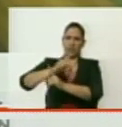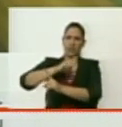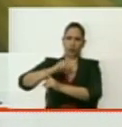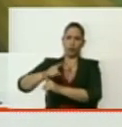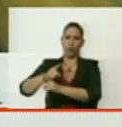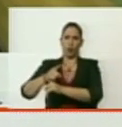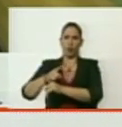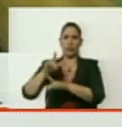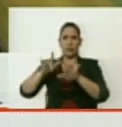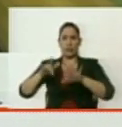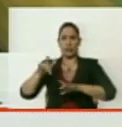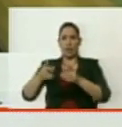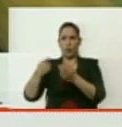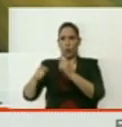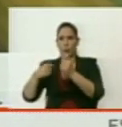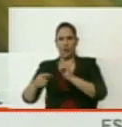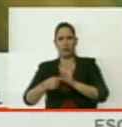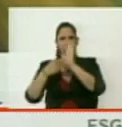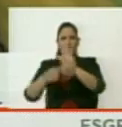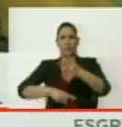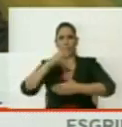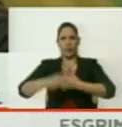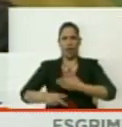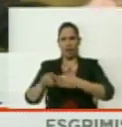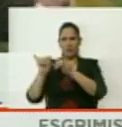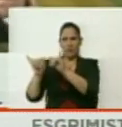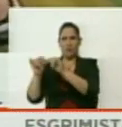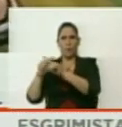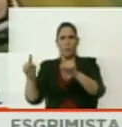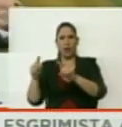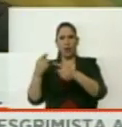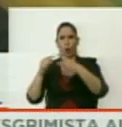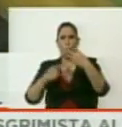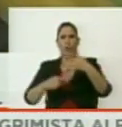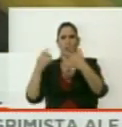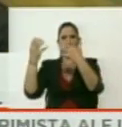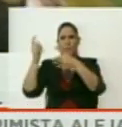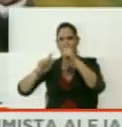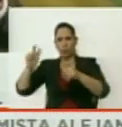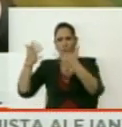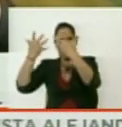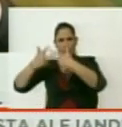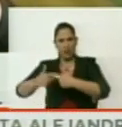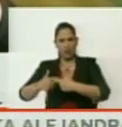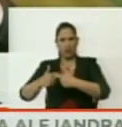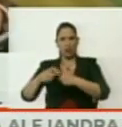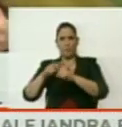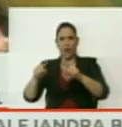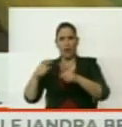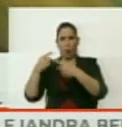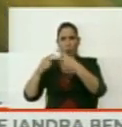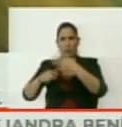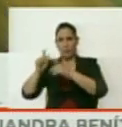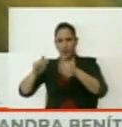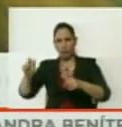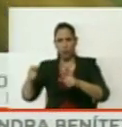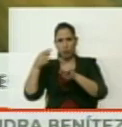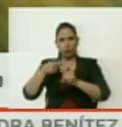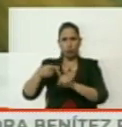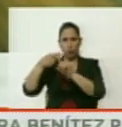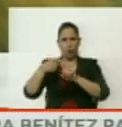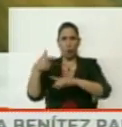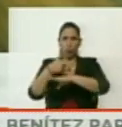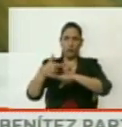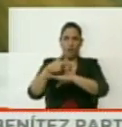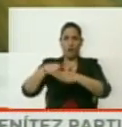secretario de Comercio, a presentar un plan que es de ellos para que los demás lo administren, para que los demás se sumen y para que el que firme